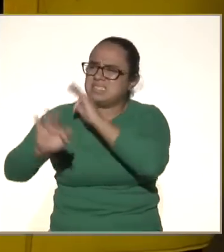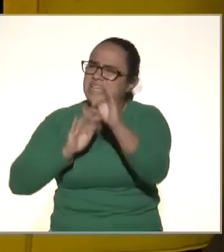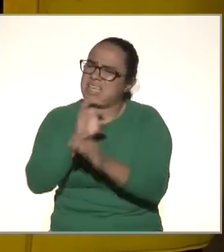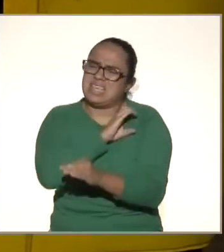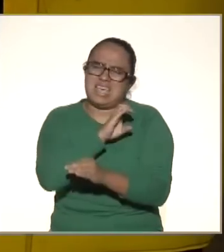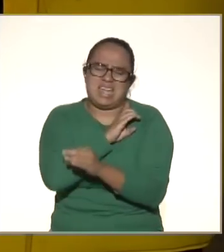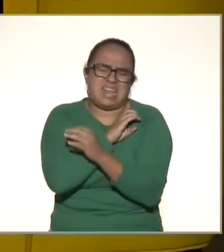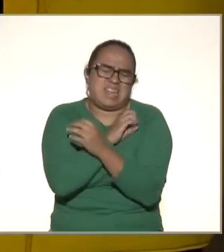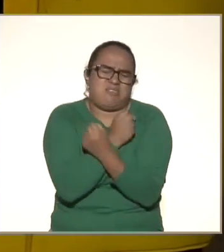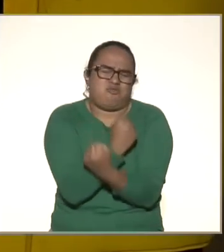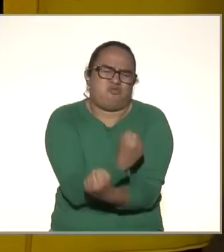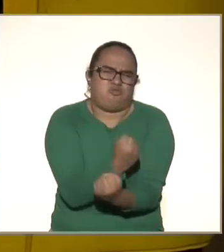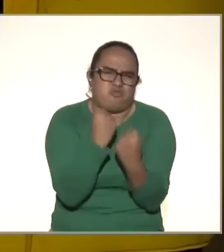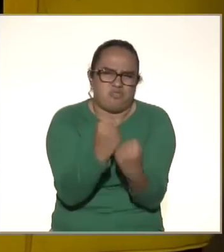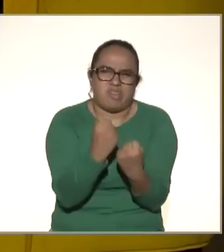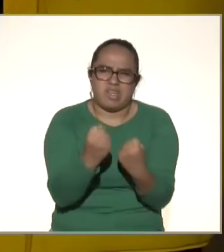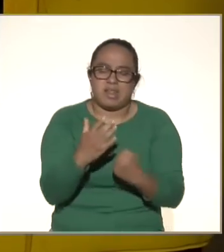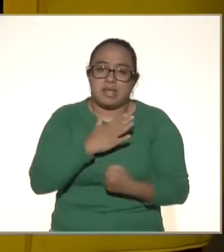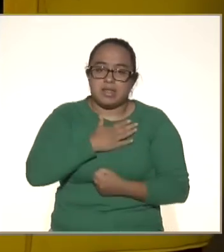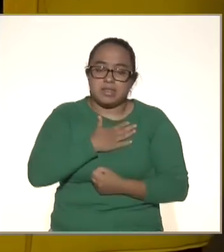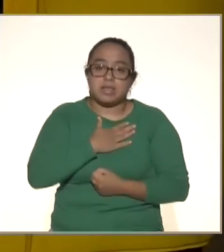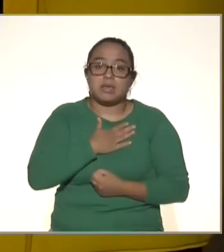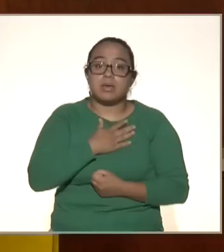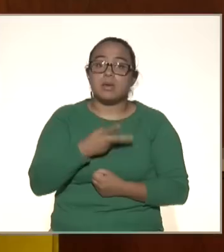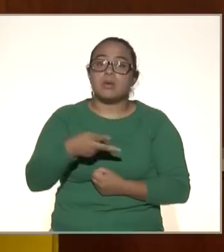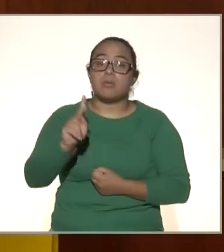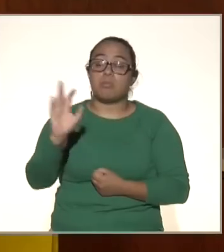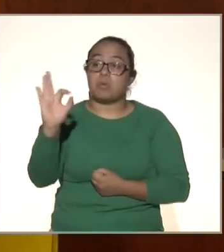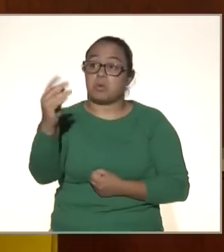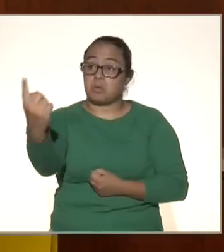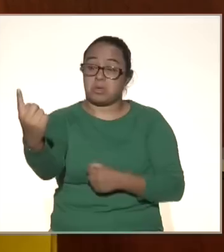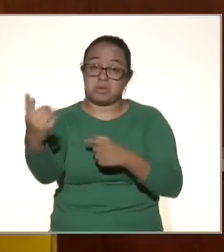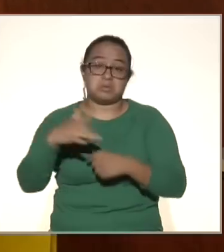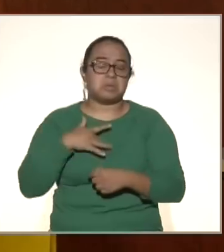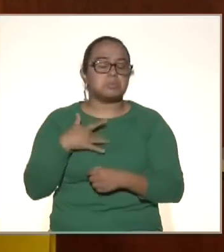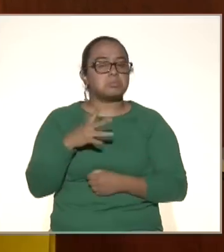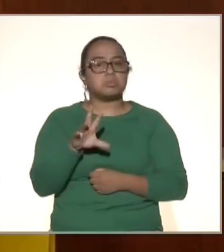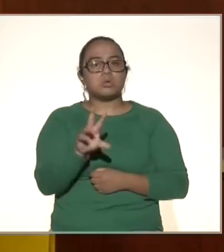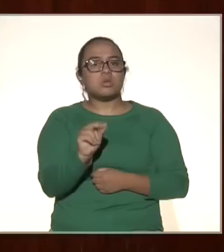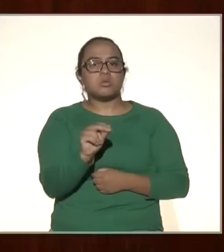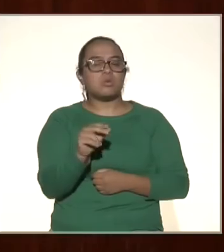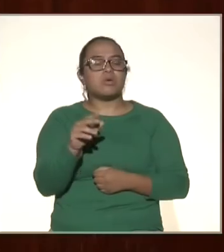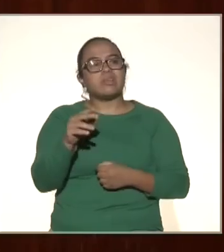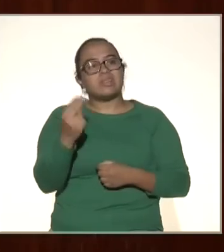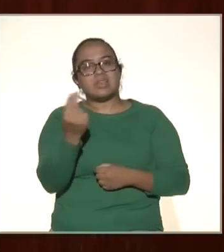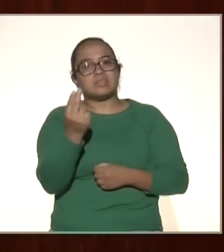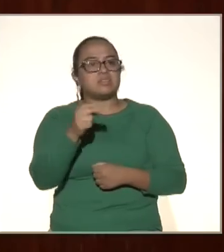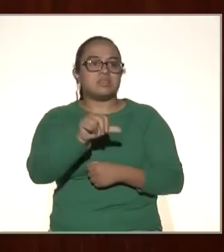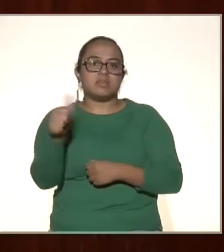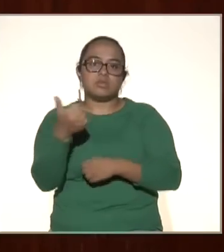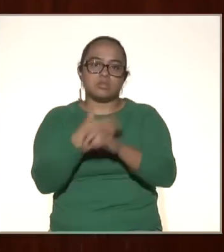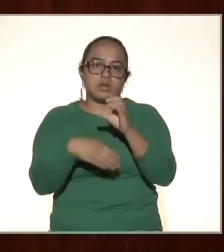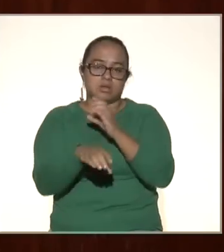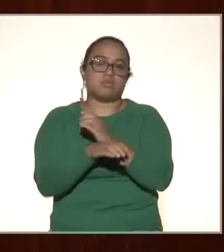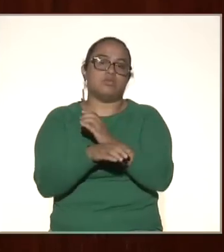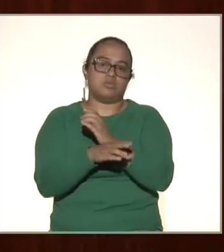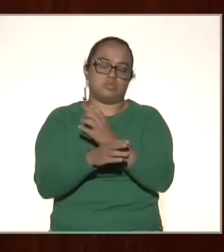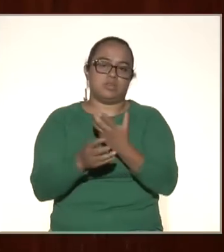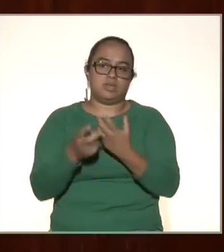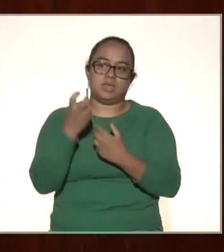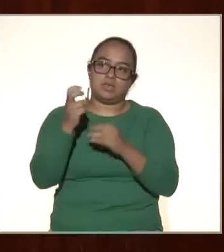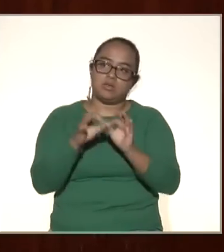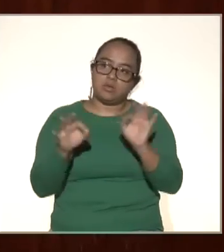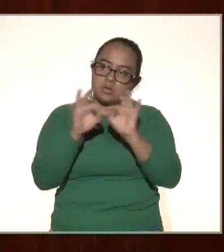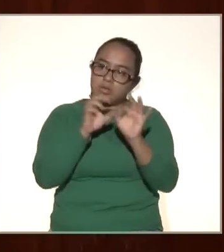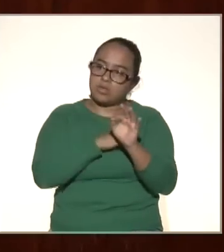¿no? Con todo lo que soy yo, con cada célula, pero la otra persona no lo siente así. Entonces el bienestar lo reporta el otro, no yo. Okay. Muchas gracias.